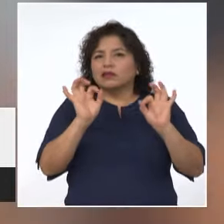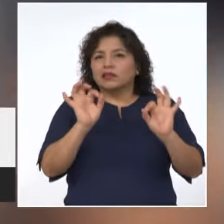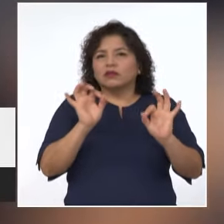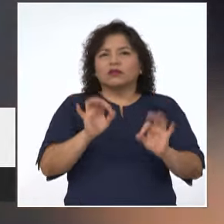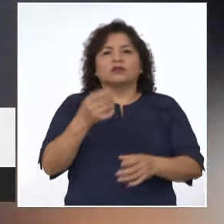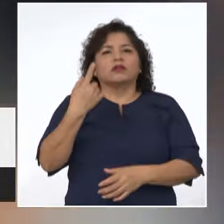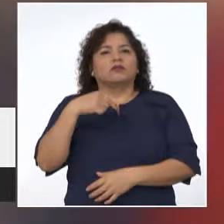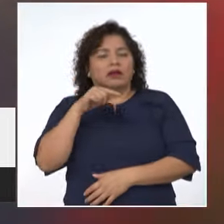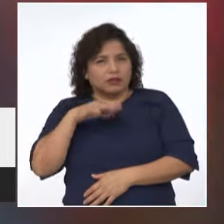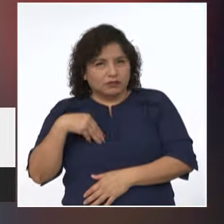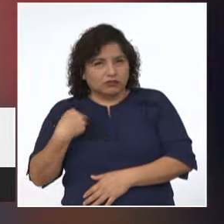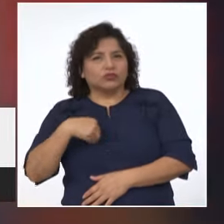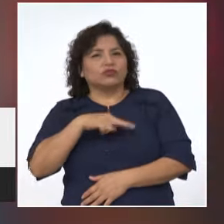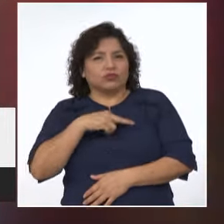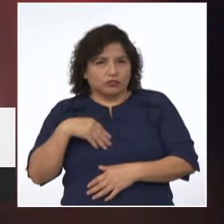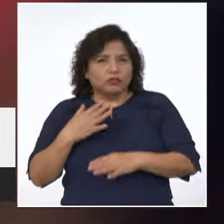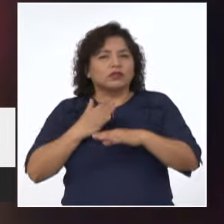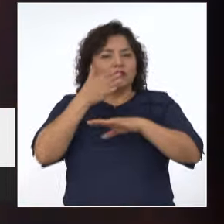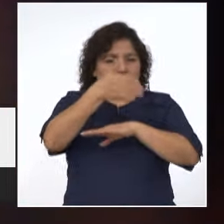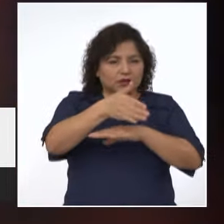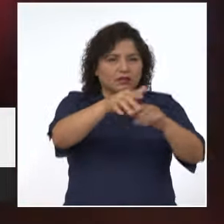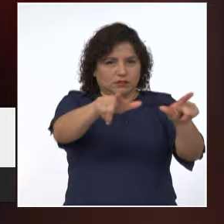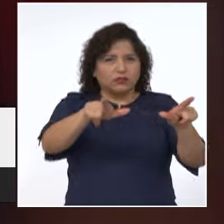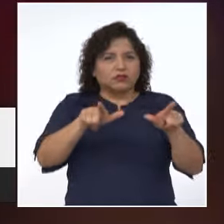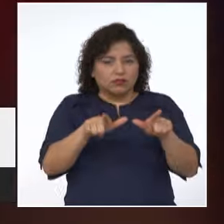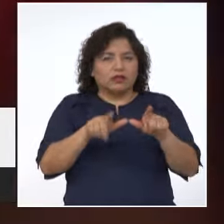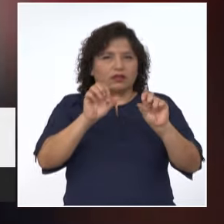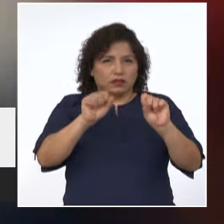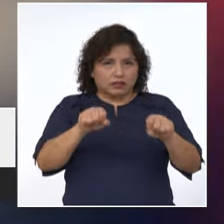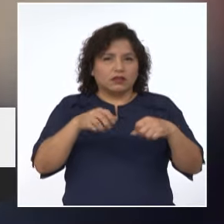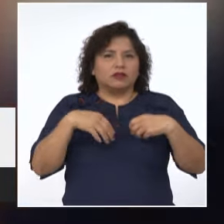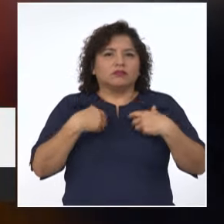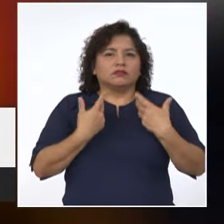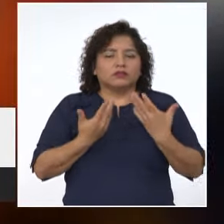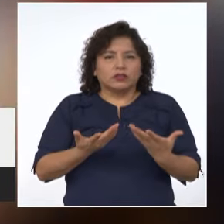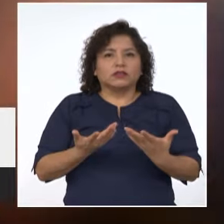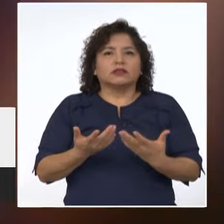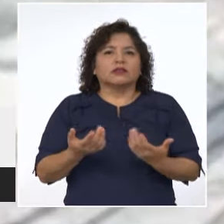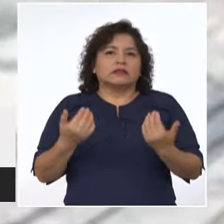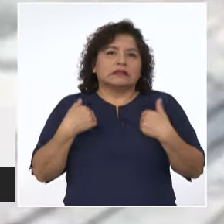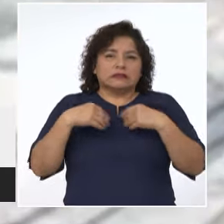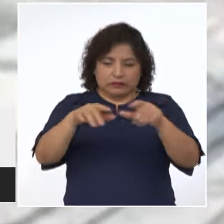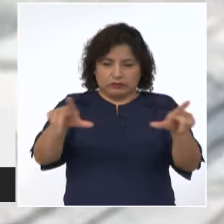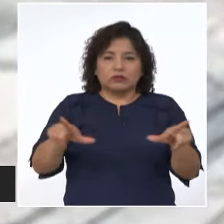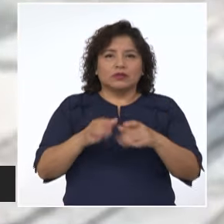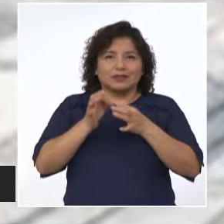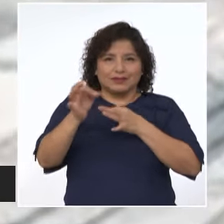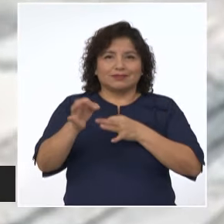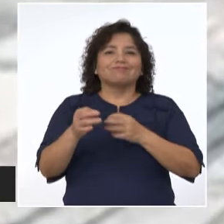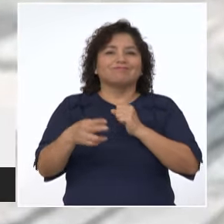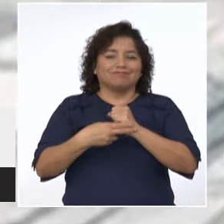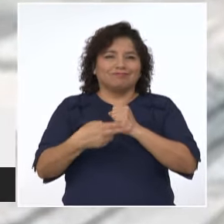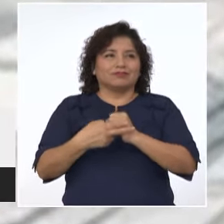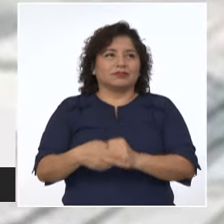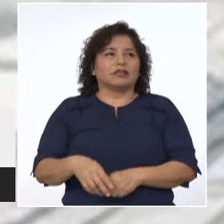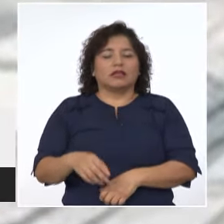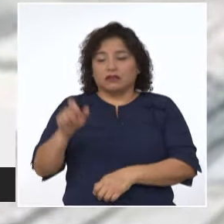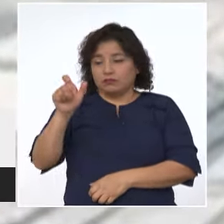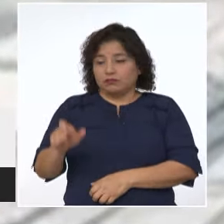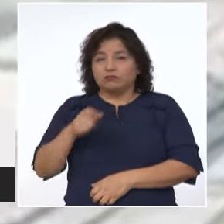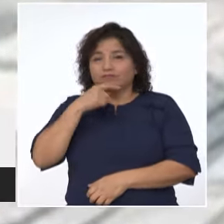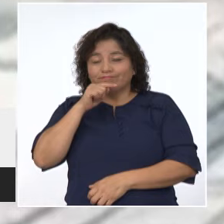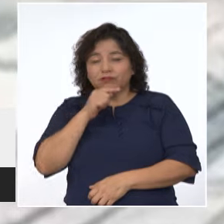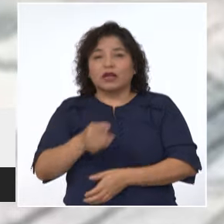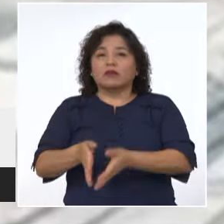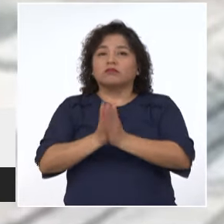esa manera nosotros poder ingresar a esos lugares y poder tener un Castilla seguro. La víctima pide a las autoridades